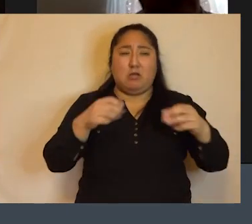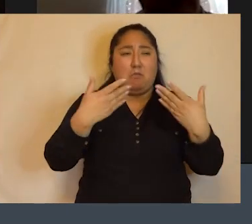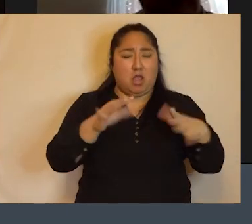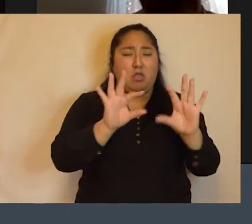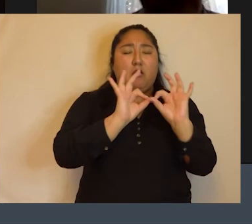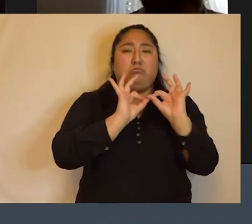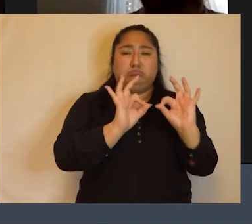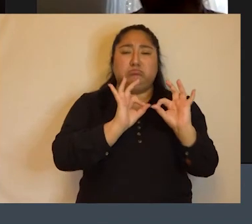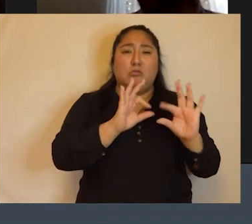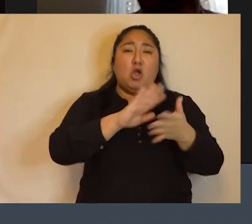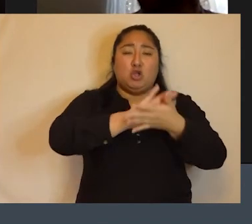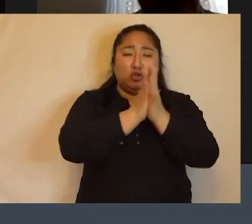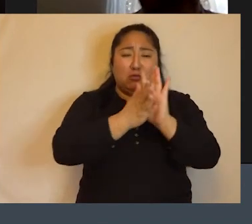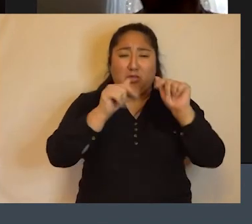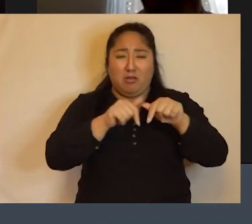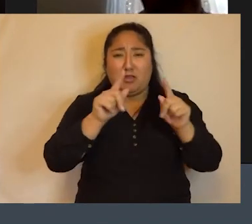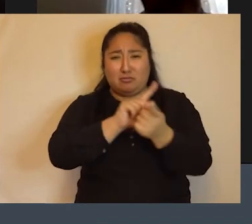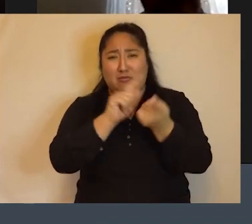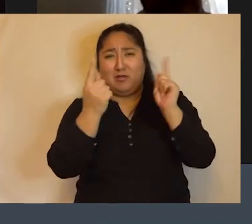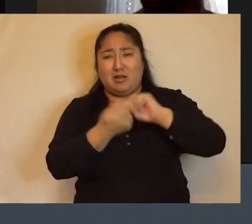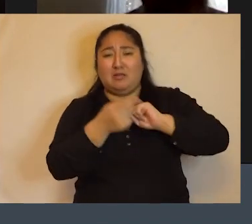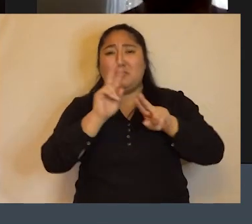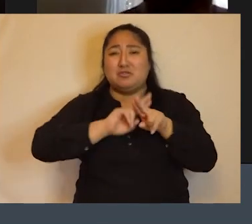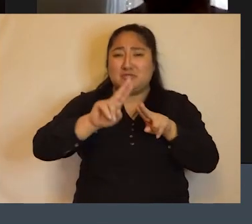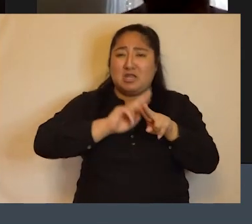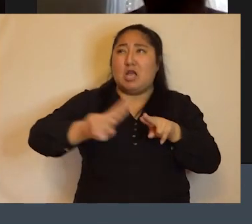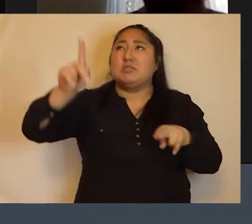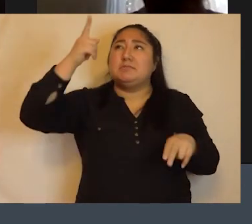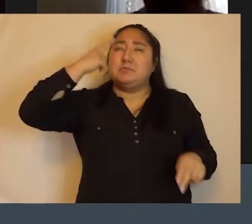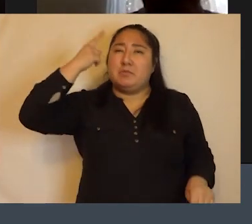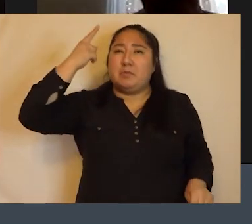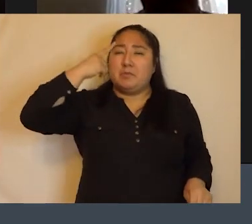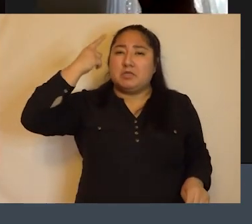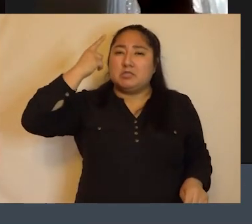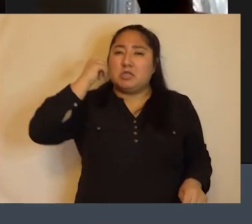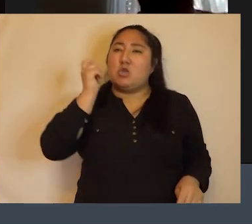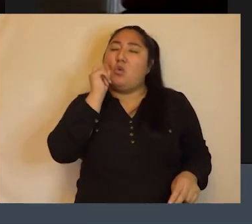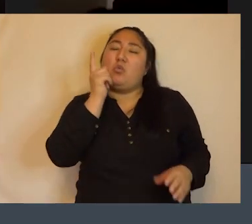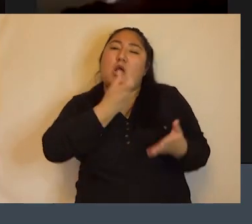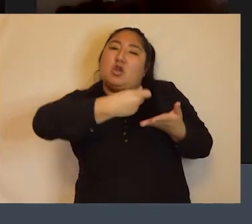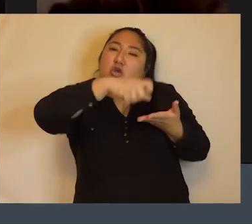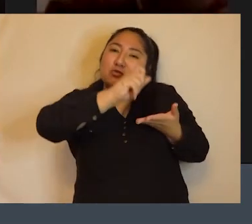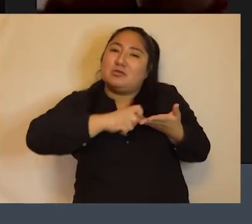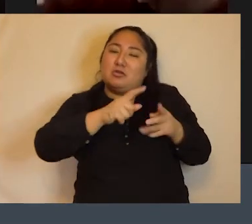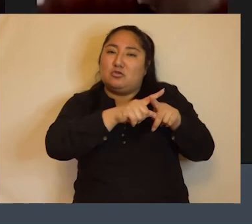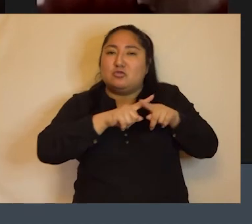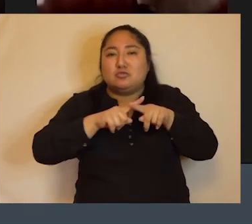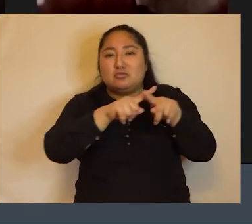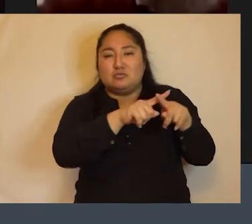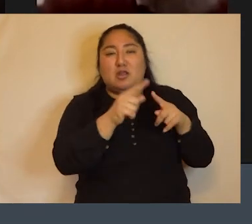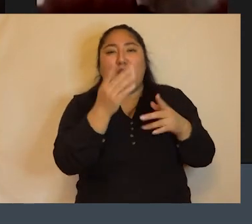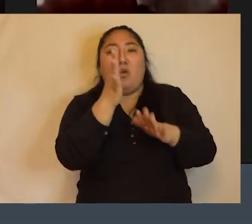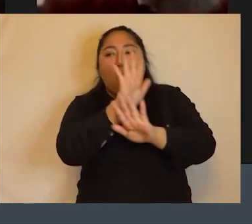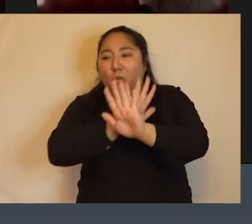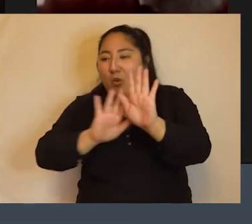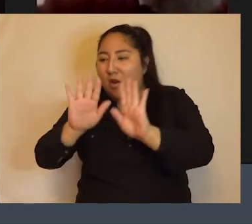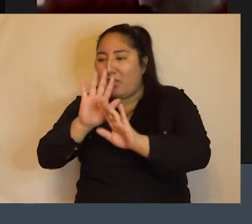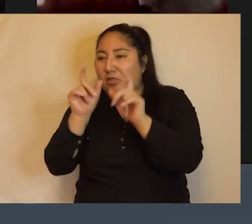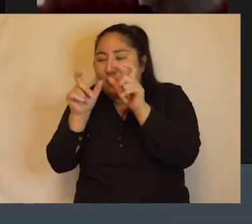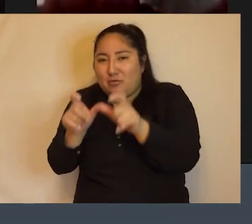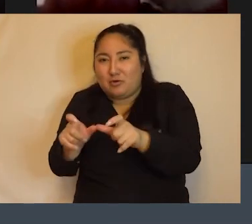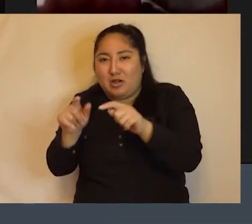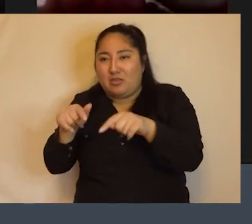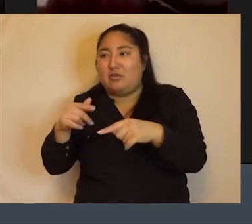más civilizados, todos estos cambios se hacen tomando en cuenta cuál es el contrato social y cautelando